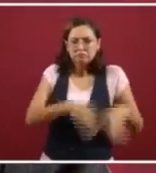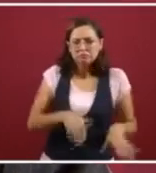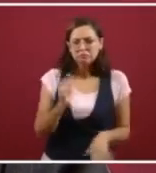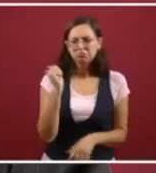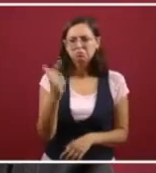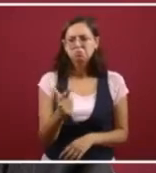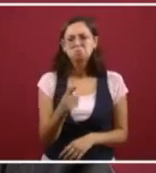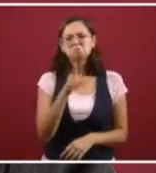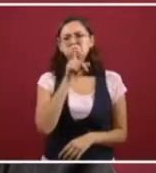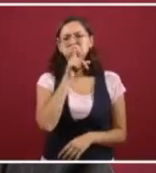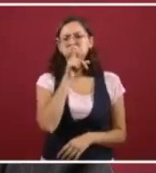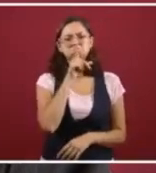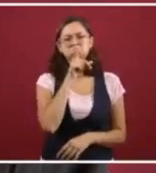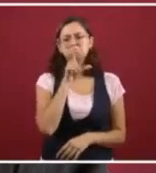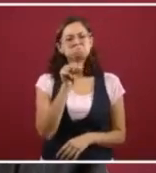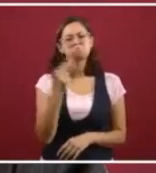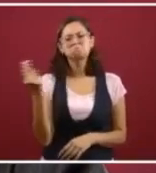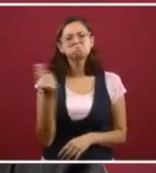Esas